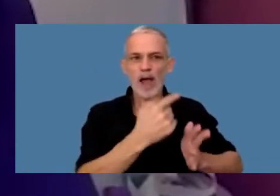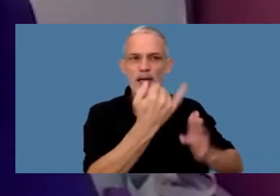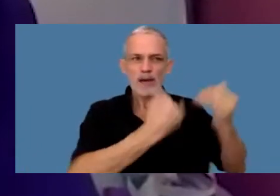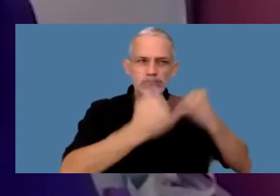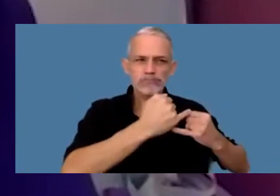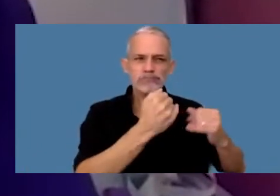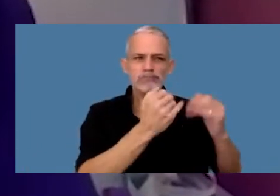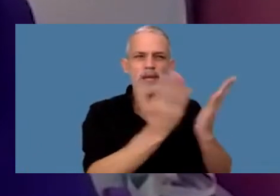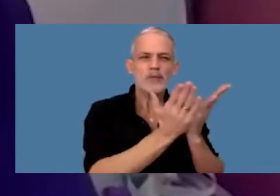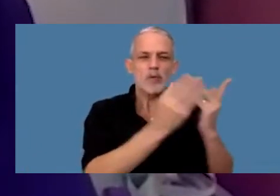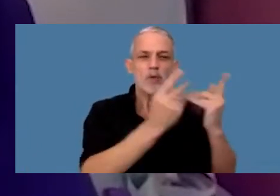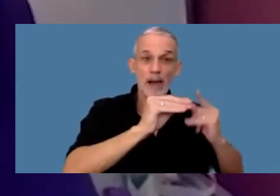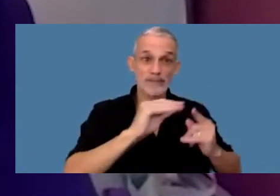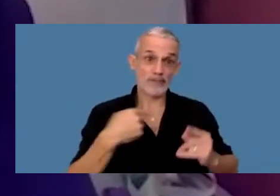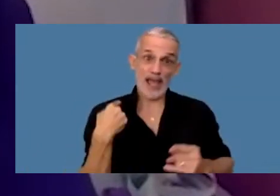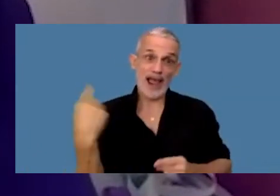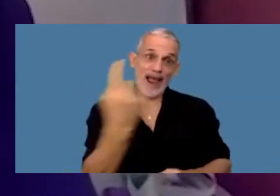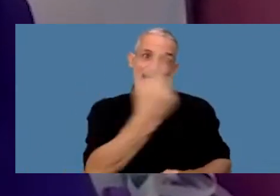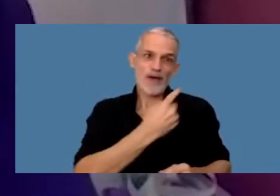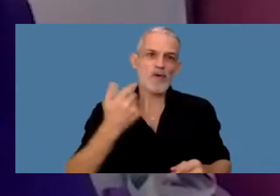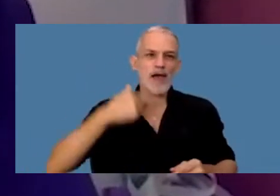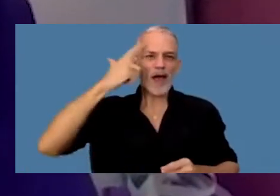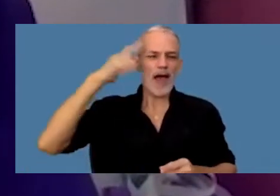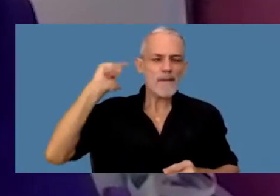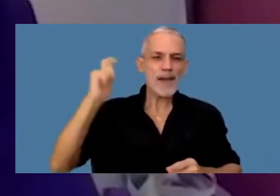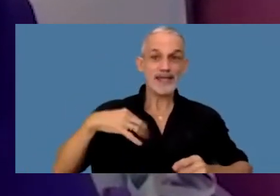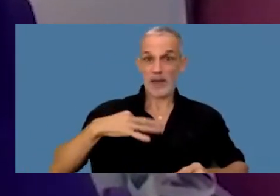embarazo, su trabajo de parto, su